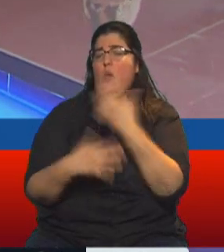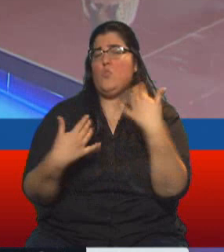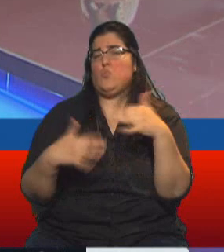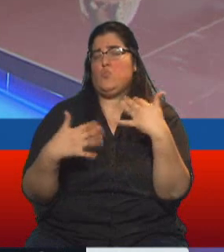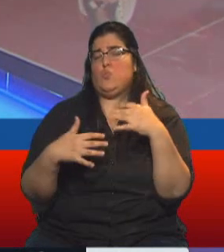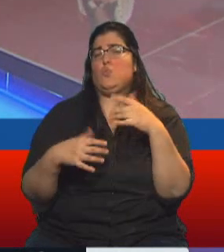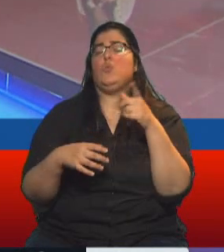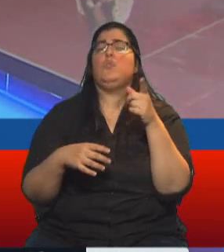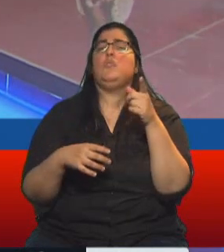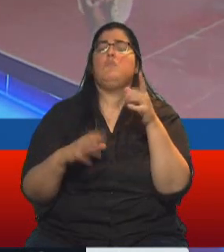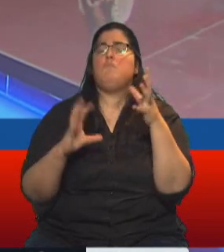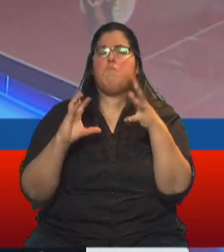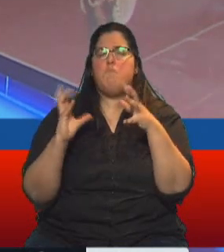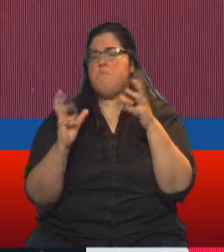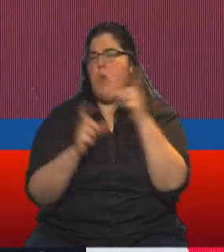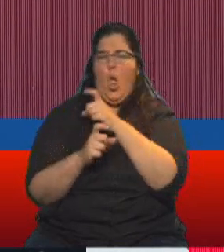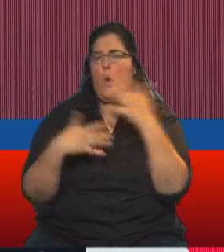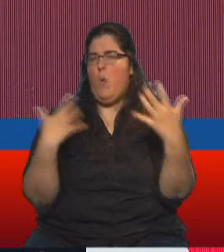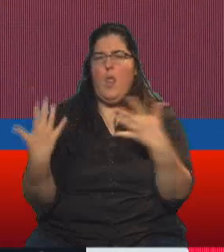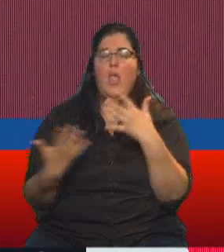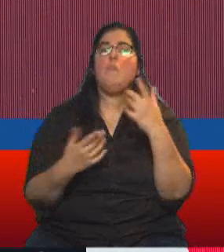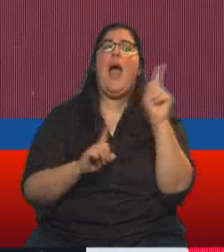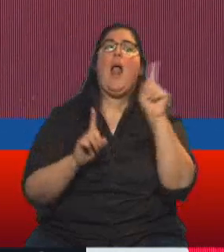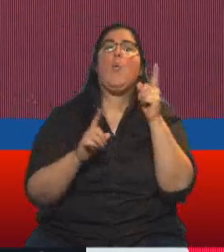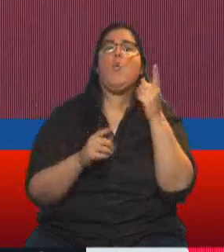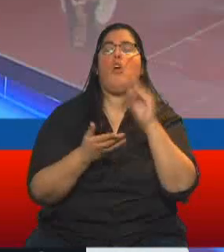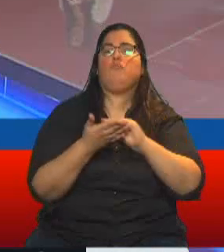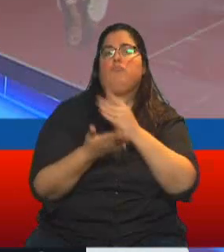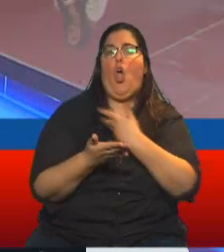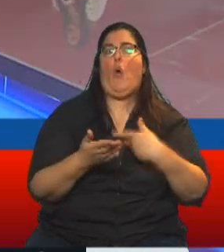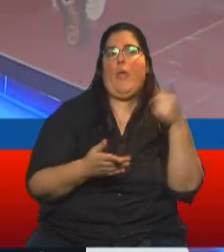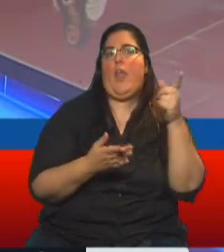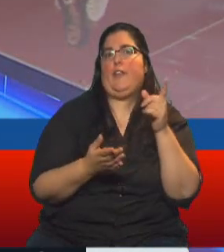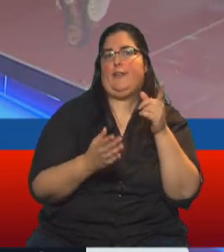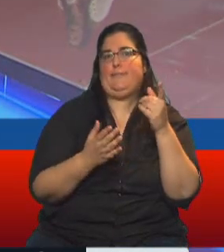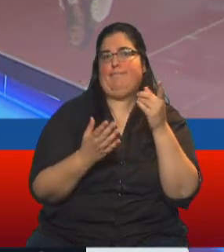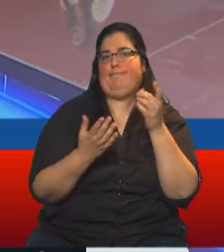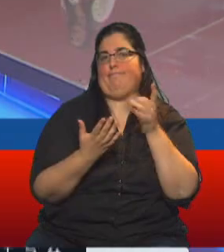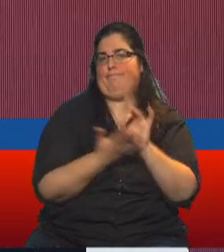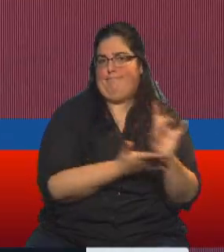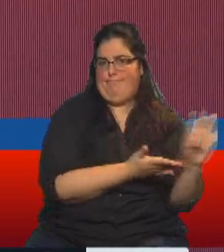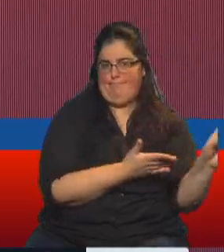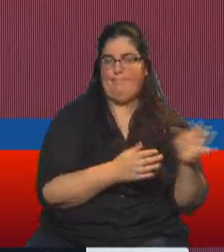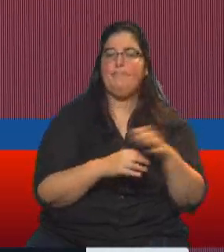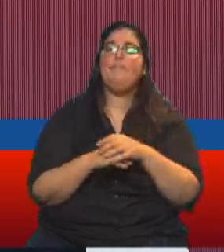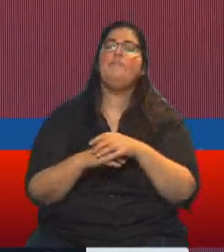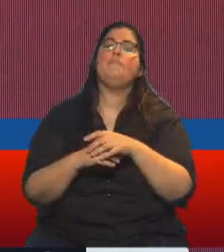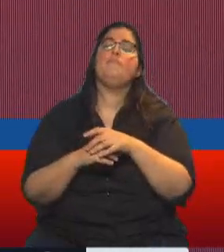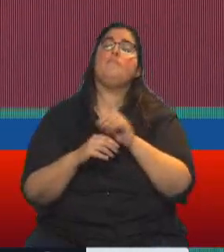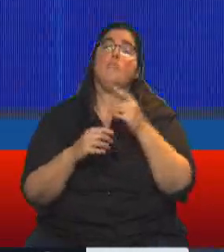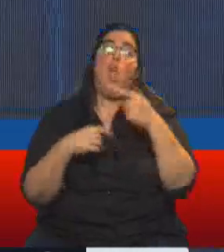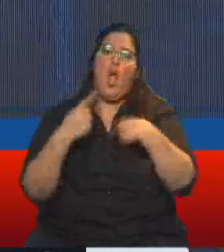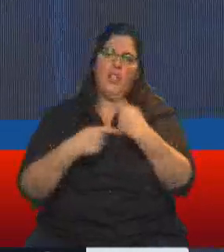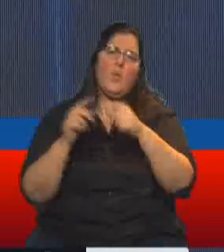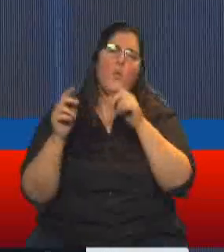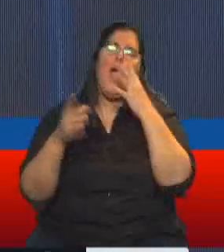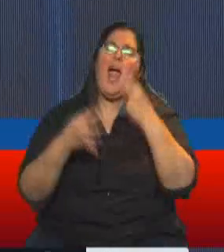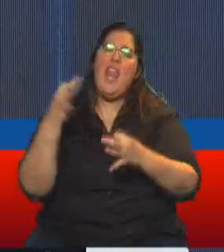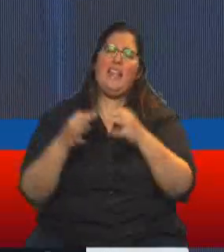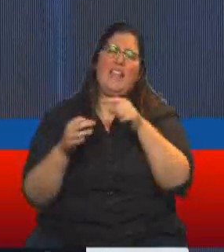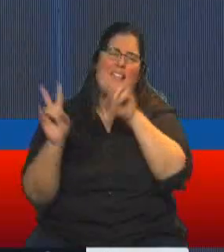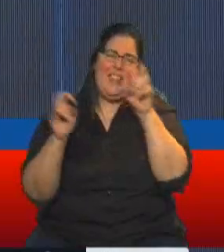el cargo político de algunos funcionarios. Bueno, vamos ahora a seguir analizando este tema